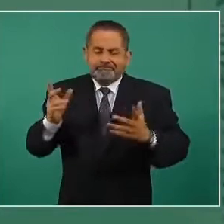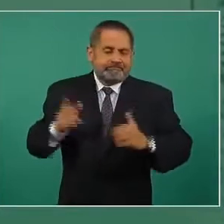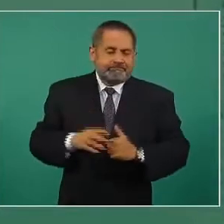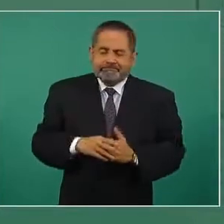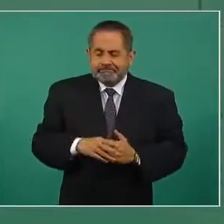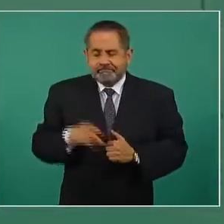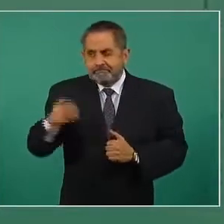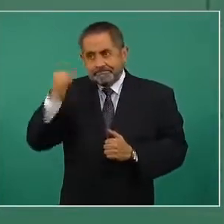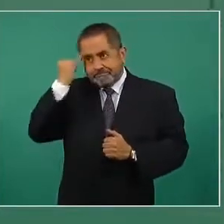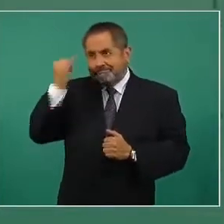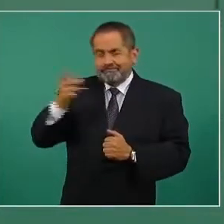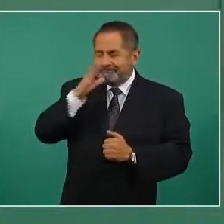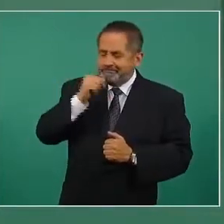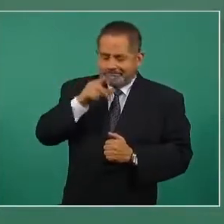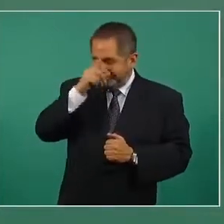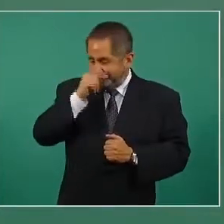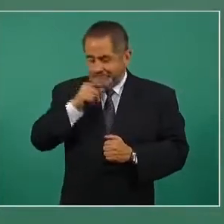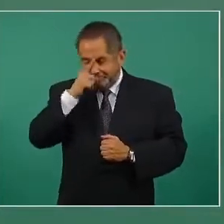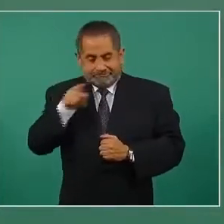lo pretendíamos,